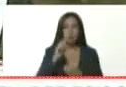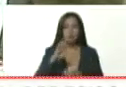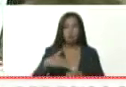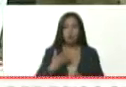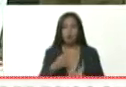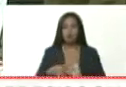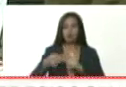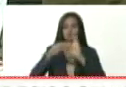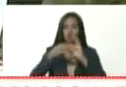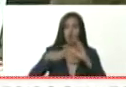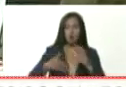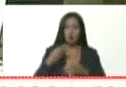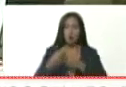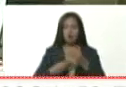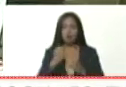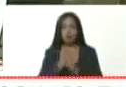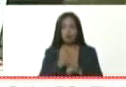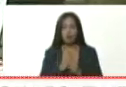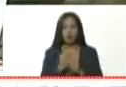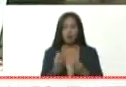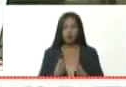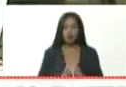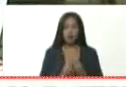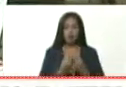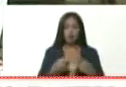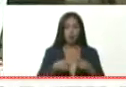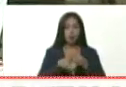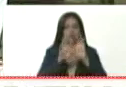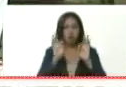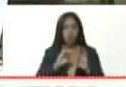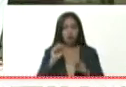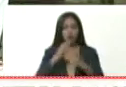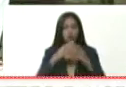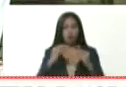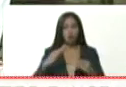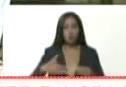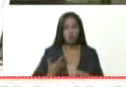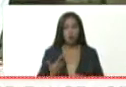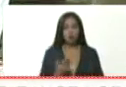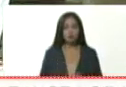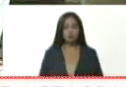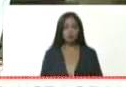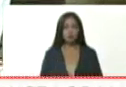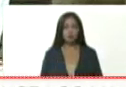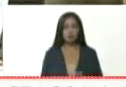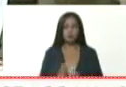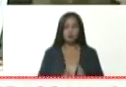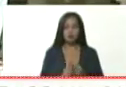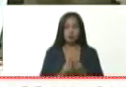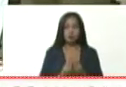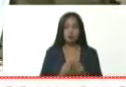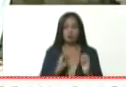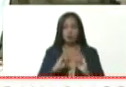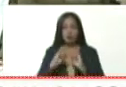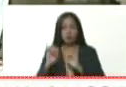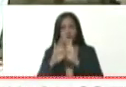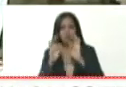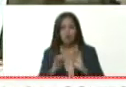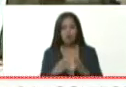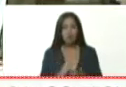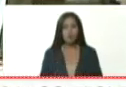hagamos entre todos juntos todo es posible juntos y juntas